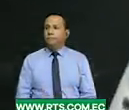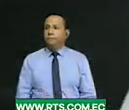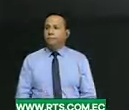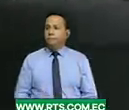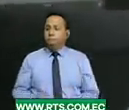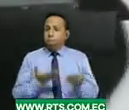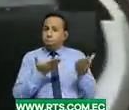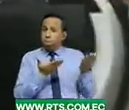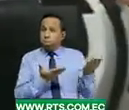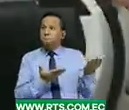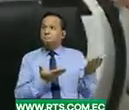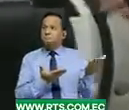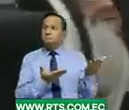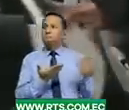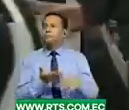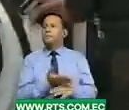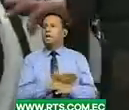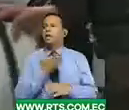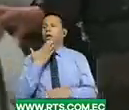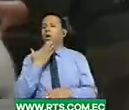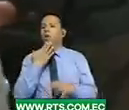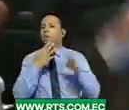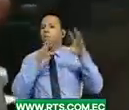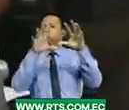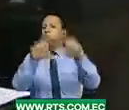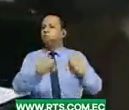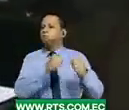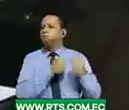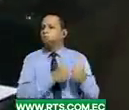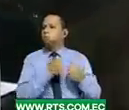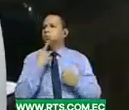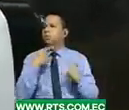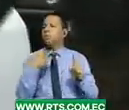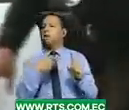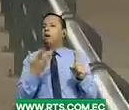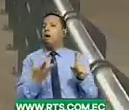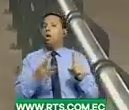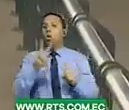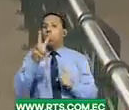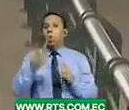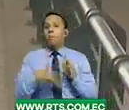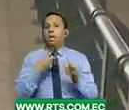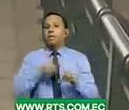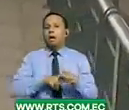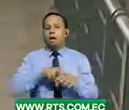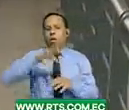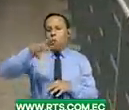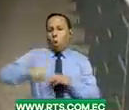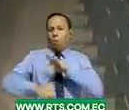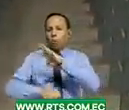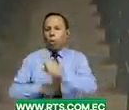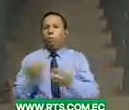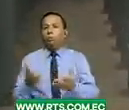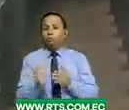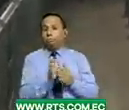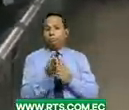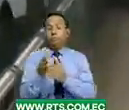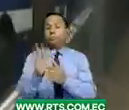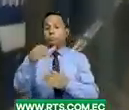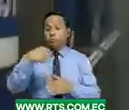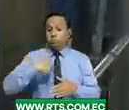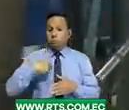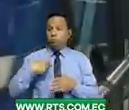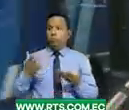Este sujeto fue detenido en delito flagrante minutos después de haber actuado en dos robos a pasajeros de la Metrovía. Me pasó en la parada